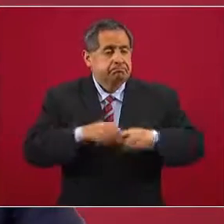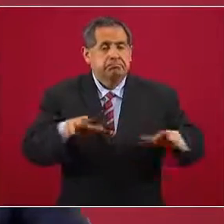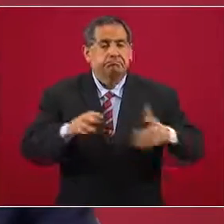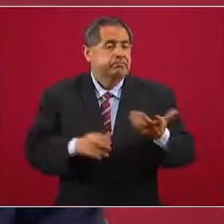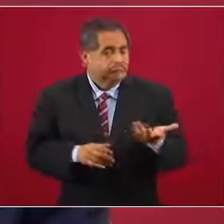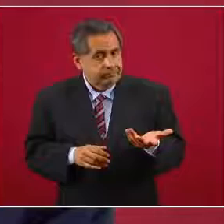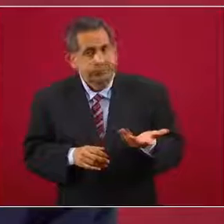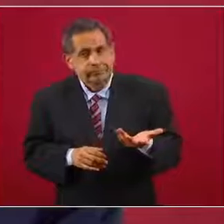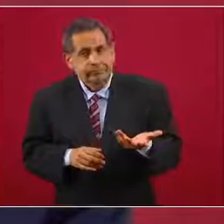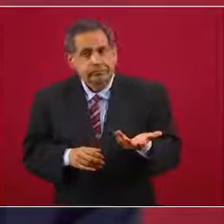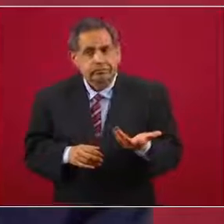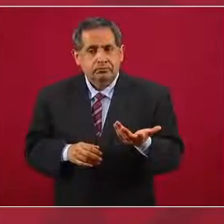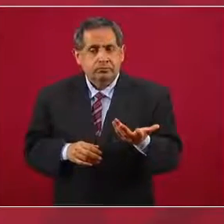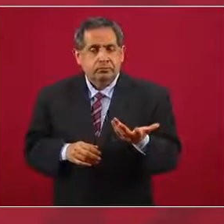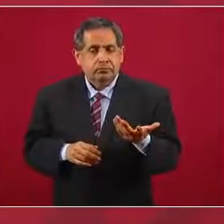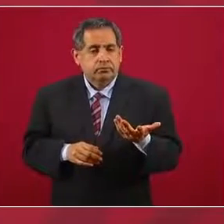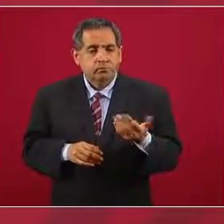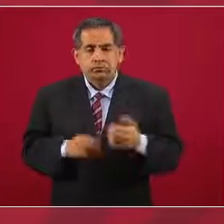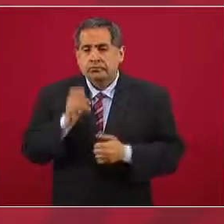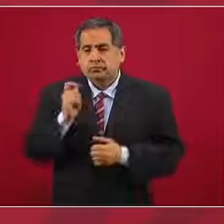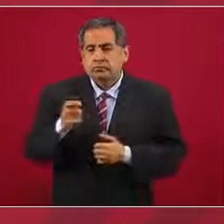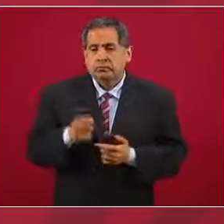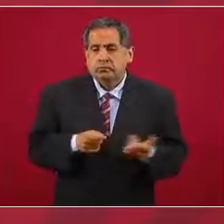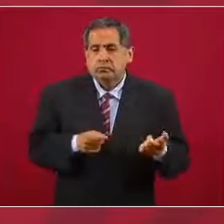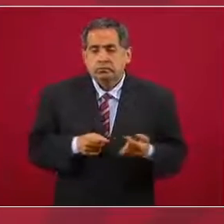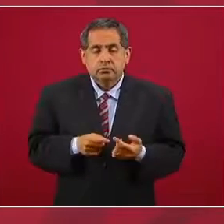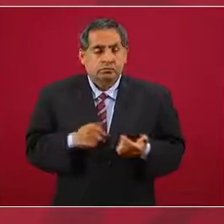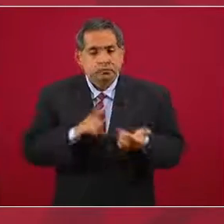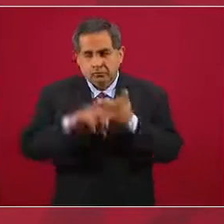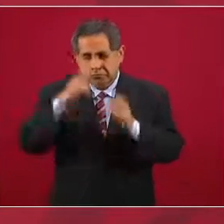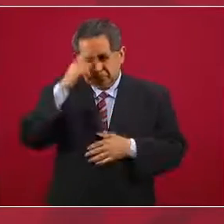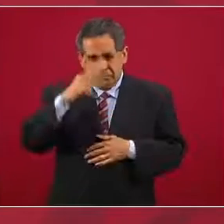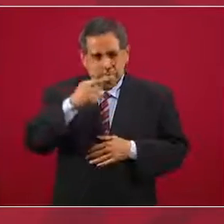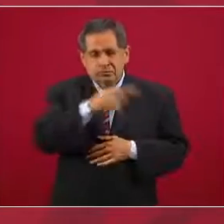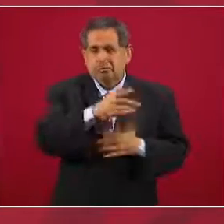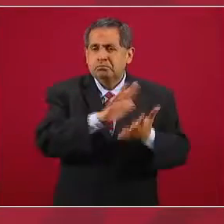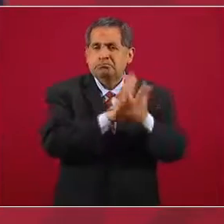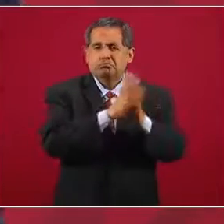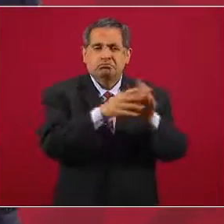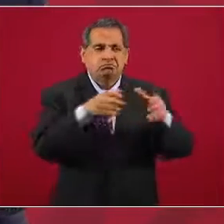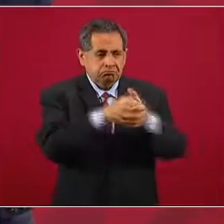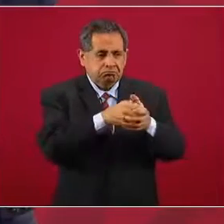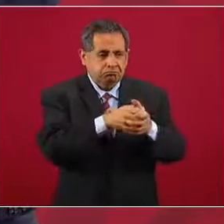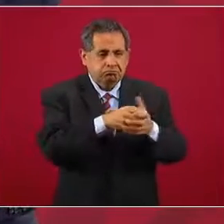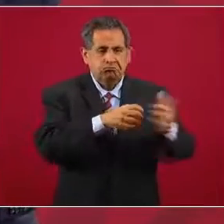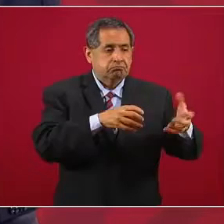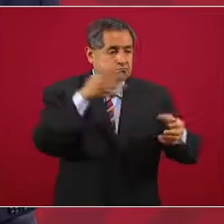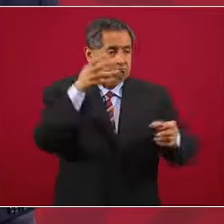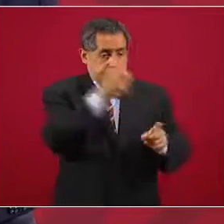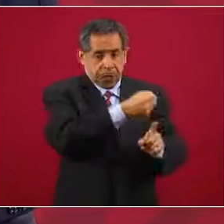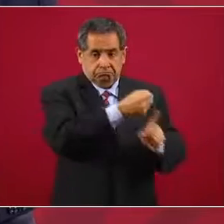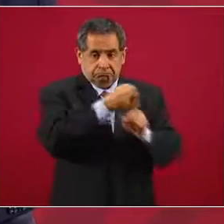y a los acusados de delincuencia organizada, lo mismo,